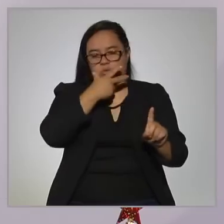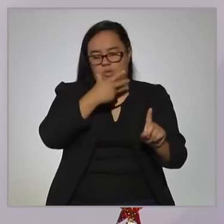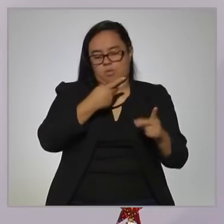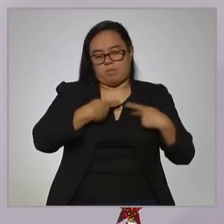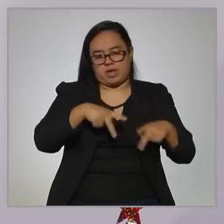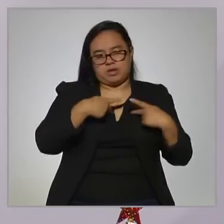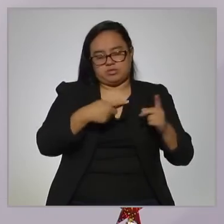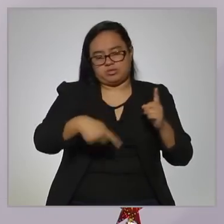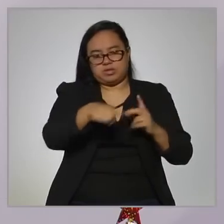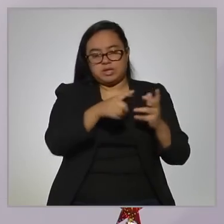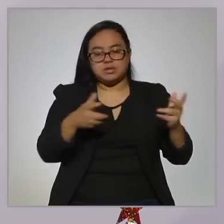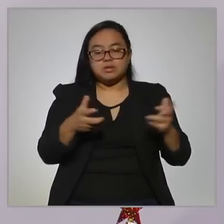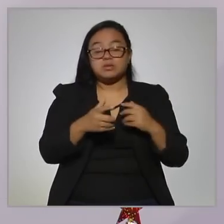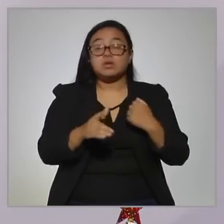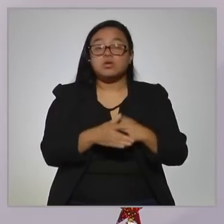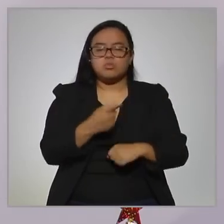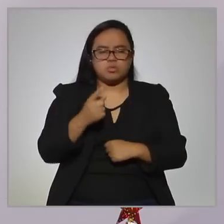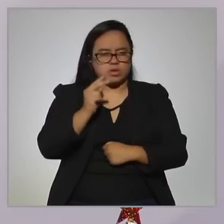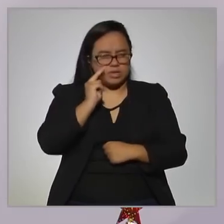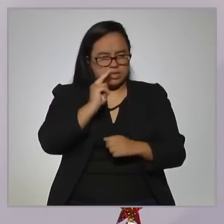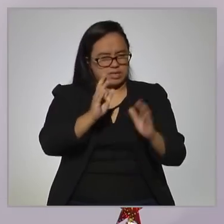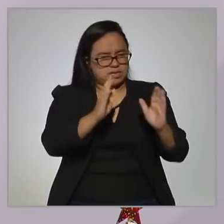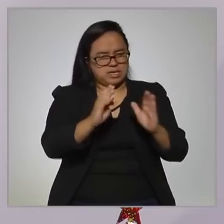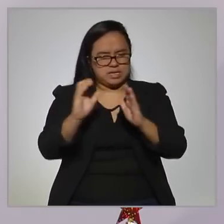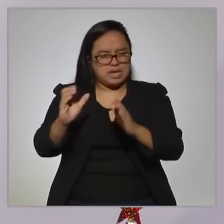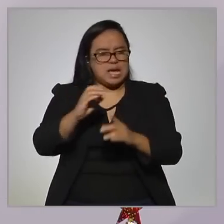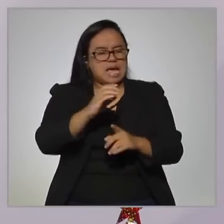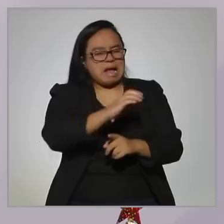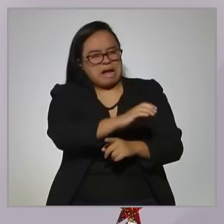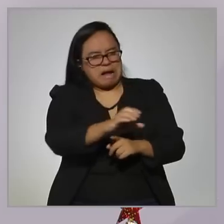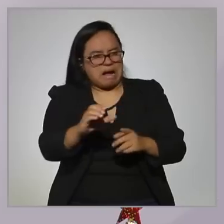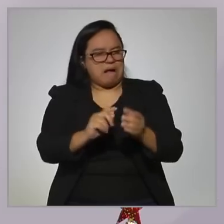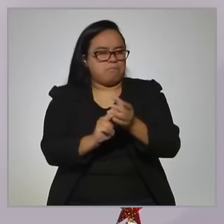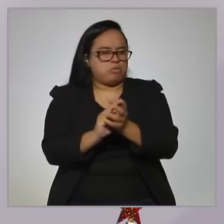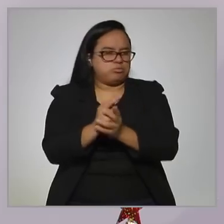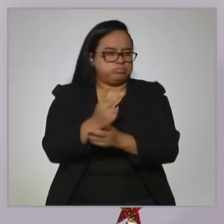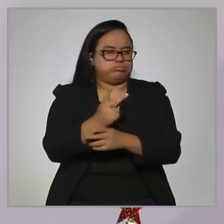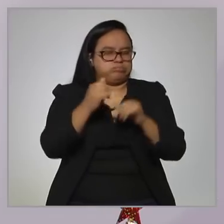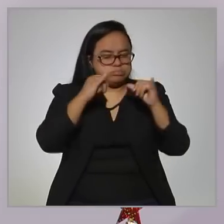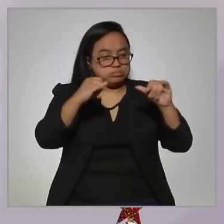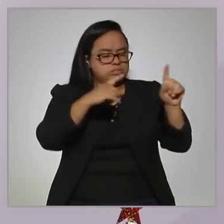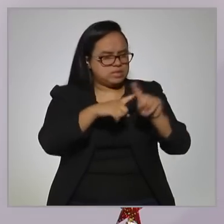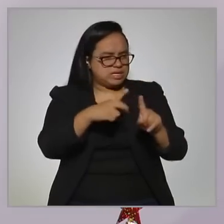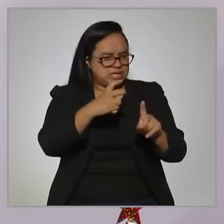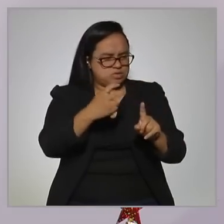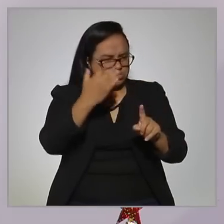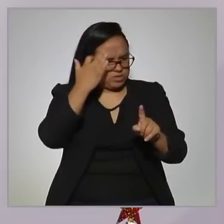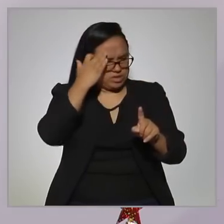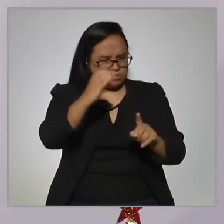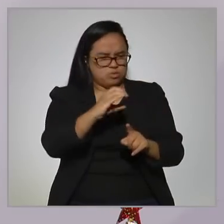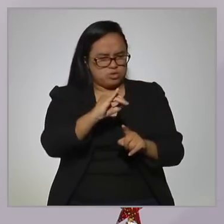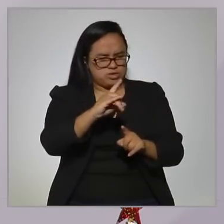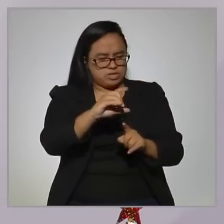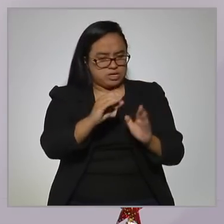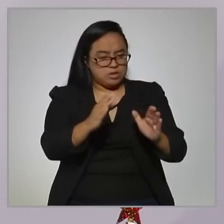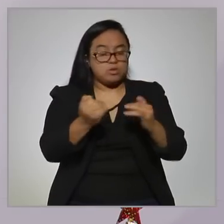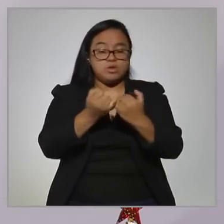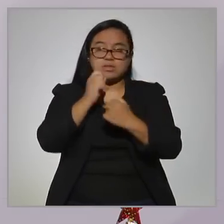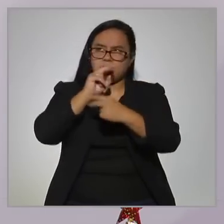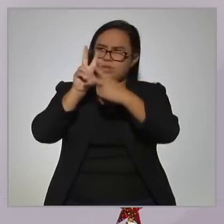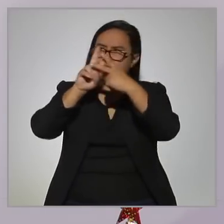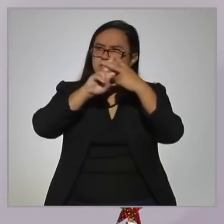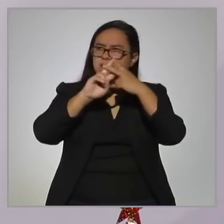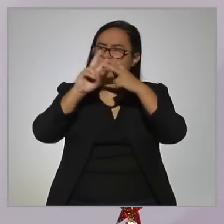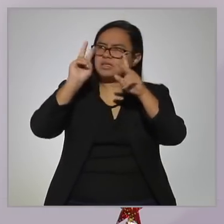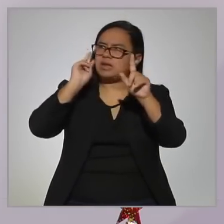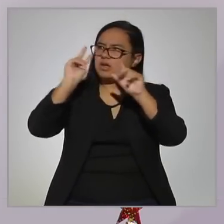da cuenta sobre todo de los ciclos agrícolas que de alguna manera muestran, y la observación de los astros, sobre todo